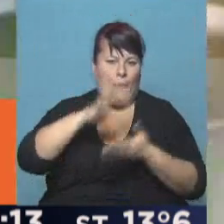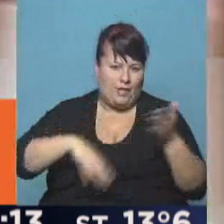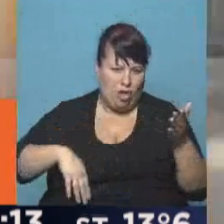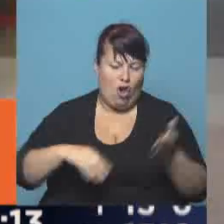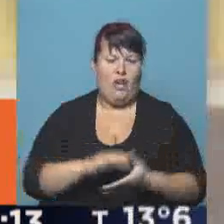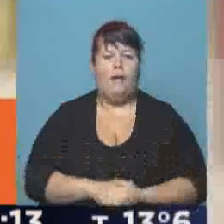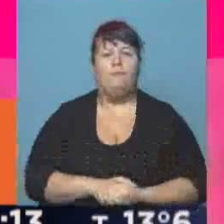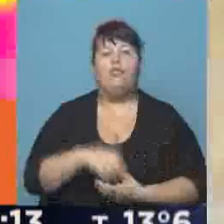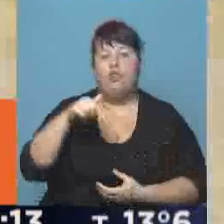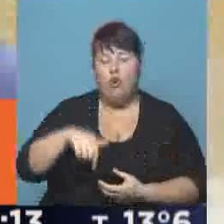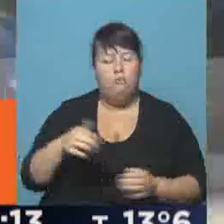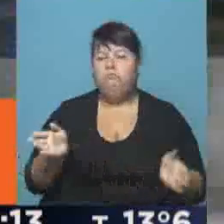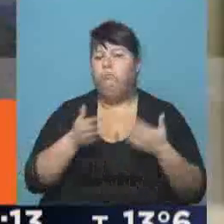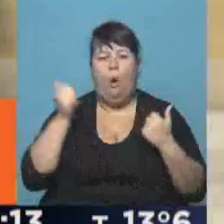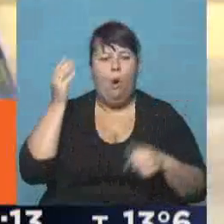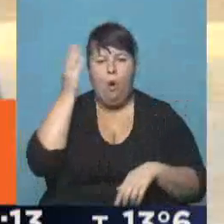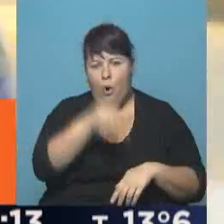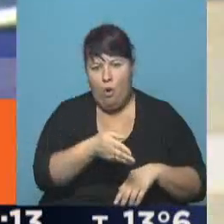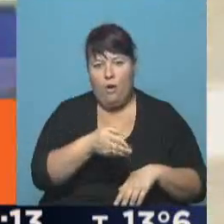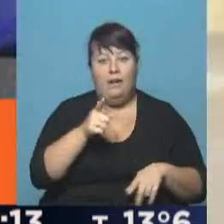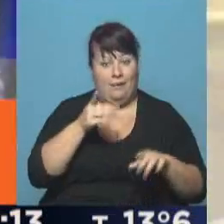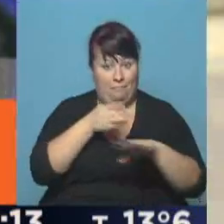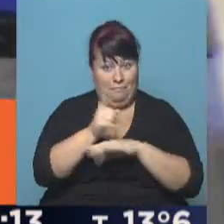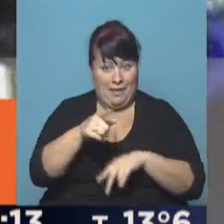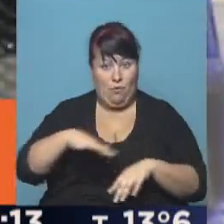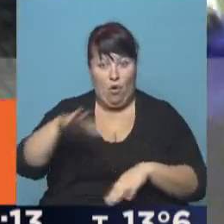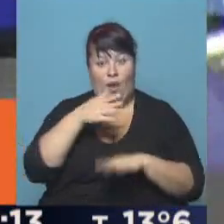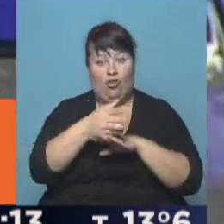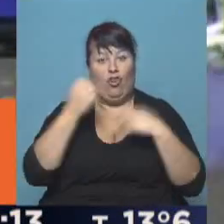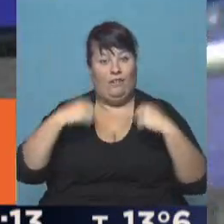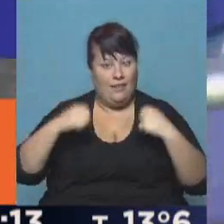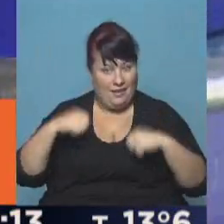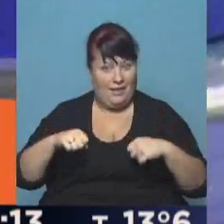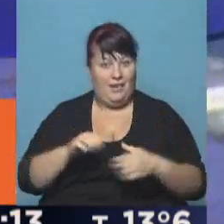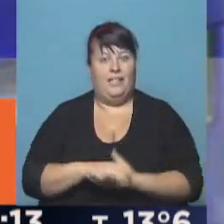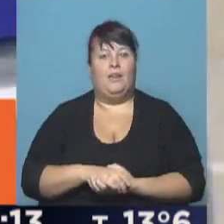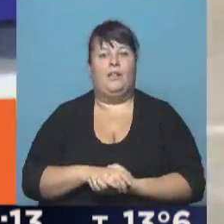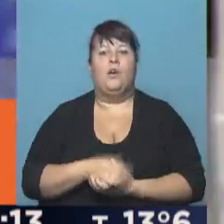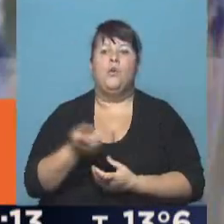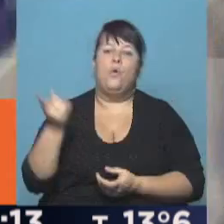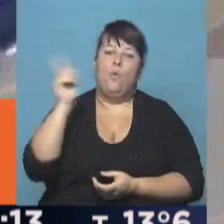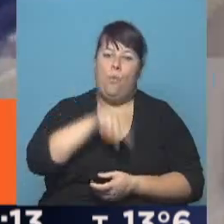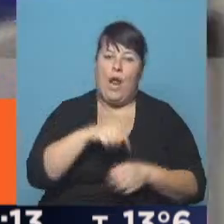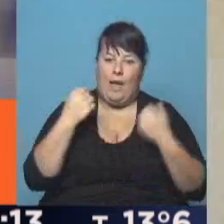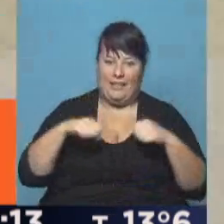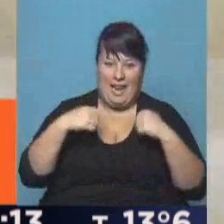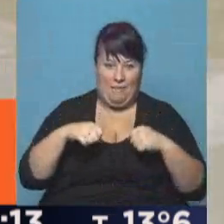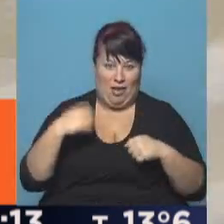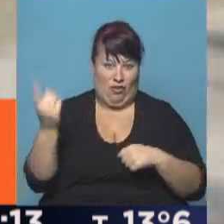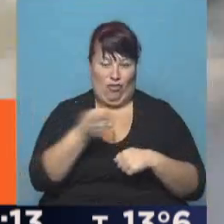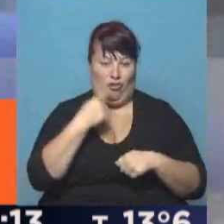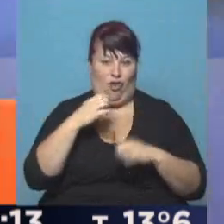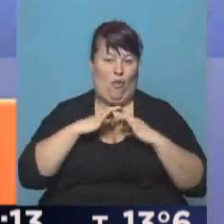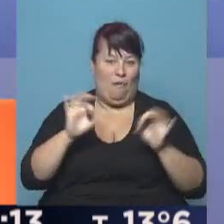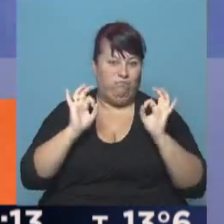Barcelona. Hoy pasó muy rápidamente, allí el ingreso justamente en el lugar de entrenamiento era la vuelta al entrenamiento de todos los que habían